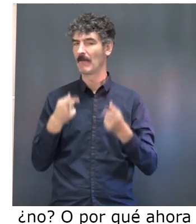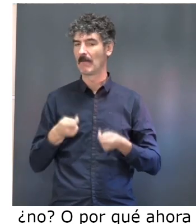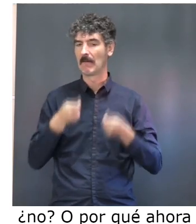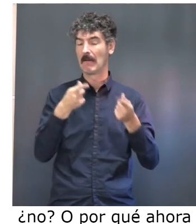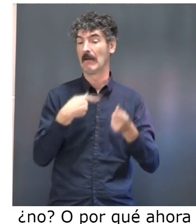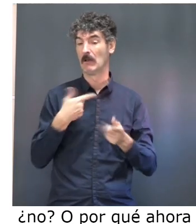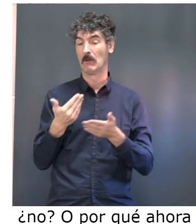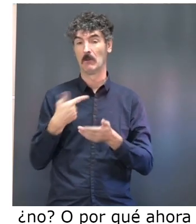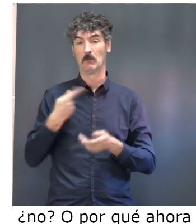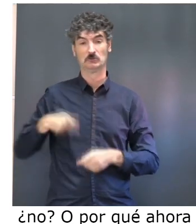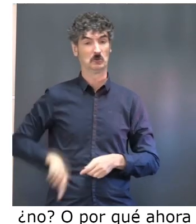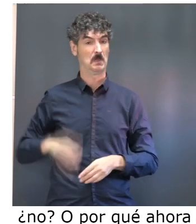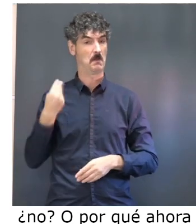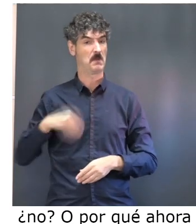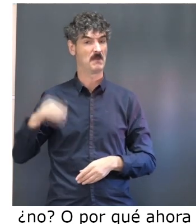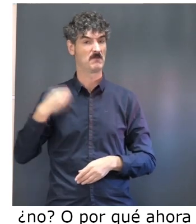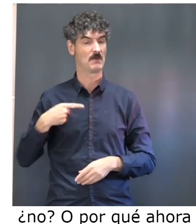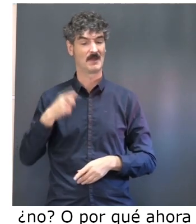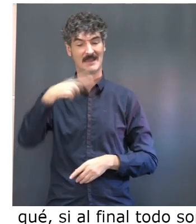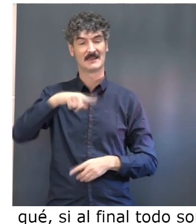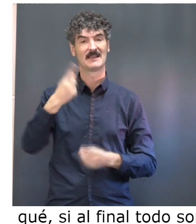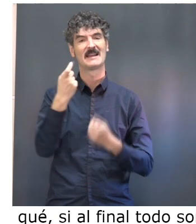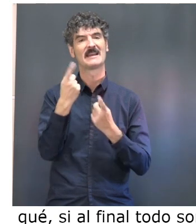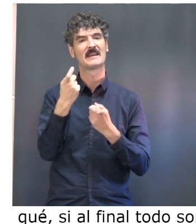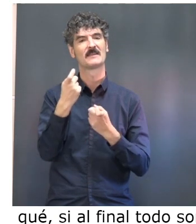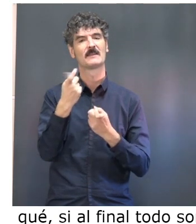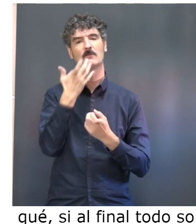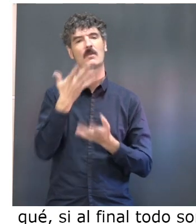ganar lo mismo. O sea, al final hay una necesidad que